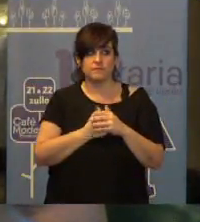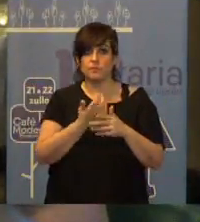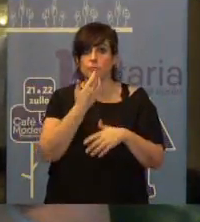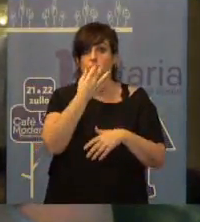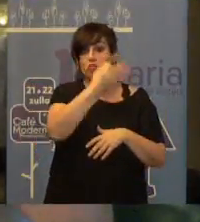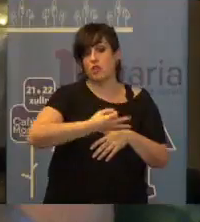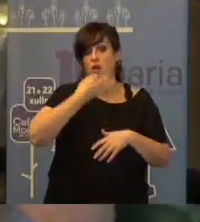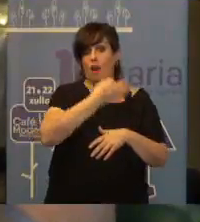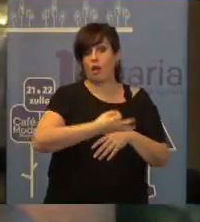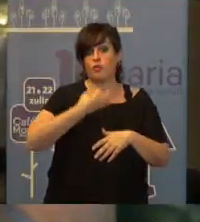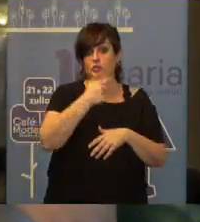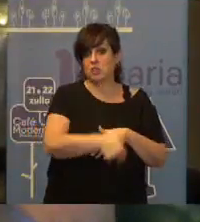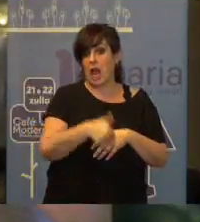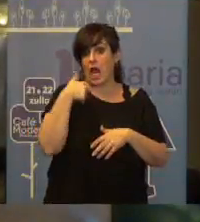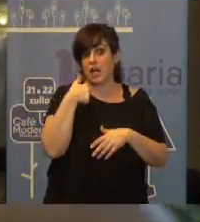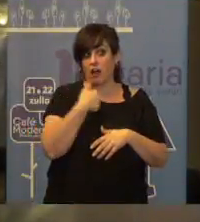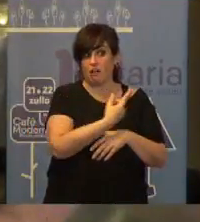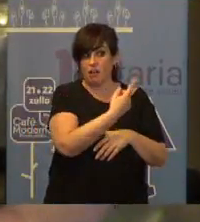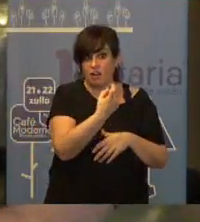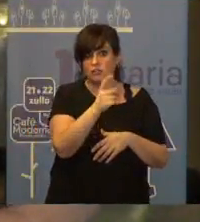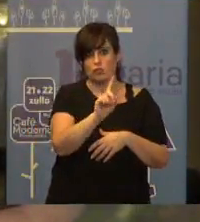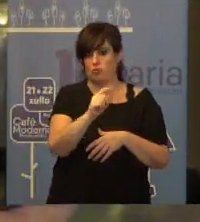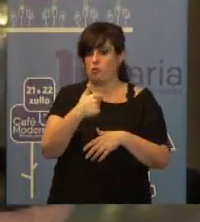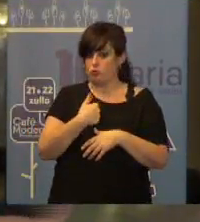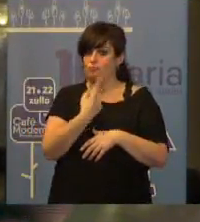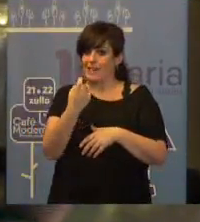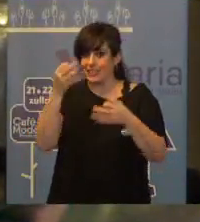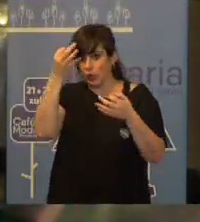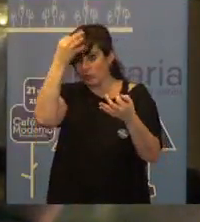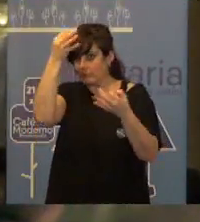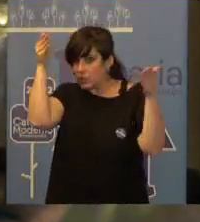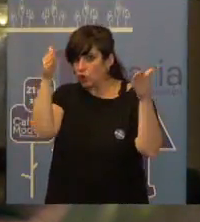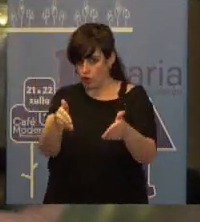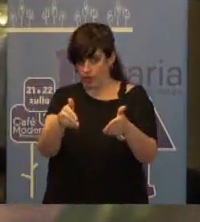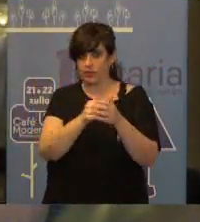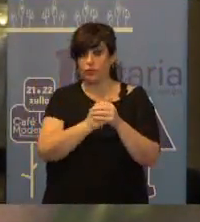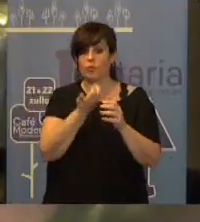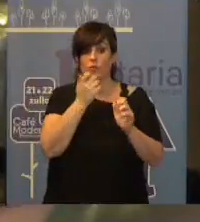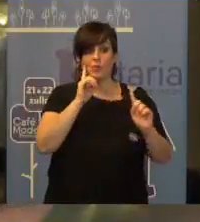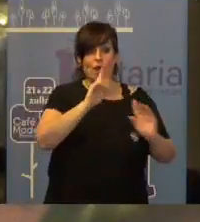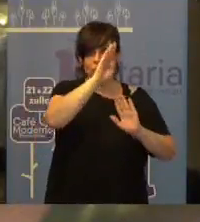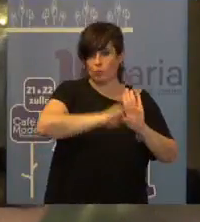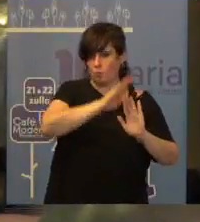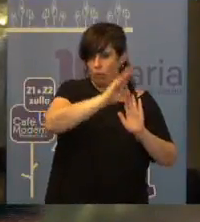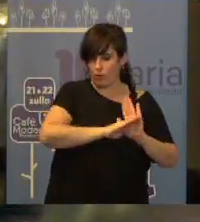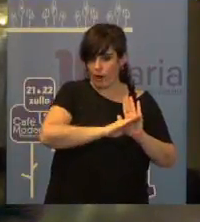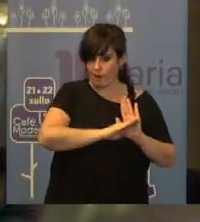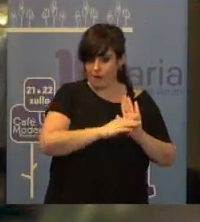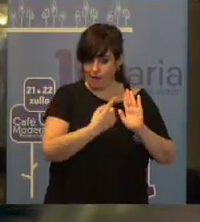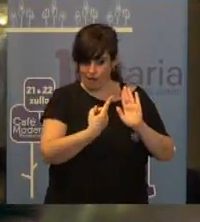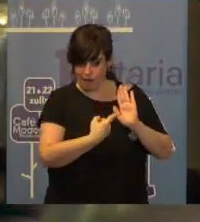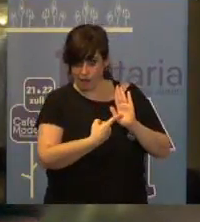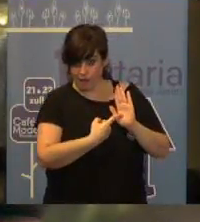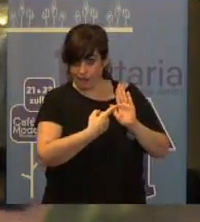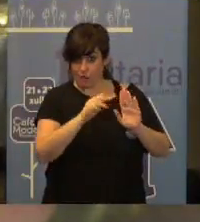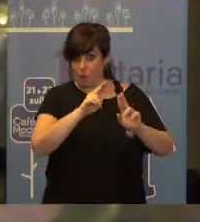xenéricas, sino máis ben as concrecións. É dicir, que un goberno, cando chega a exercer, saiba exactamente o que vai